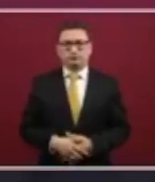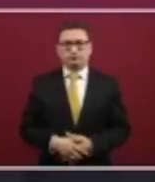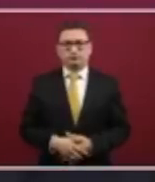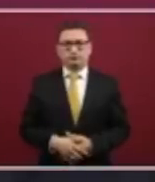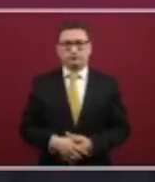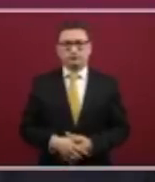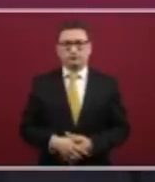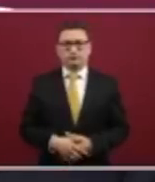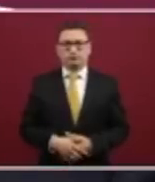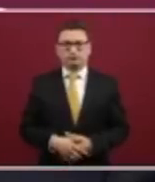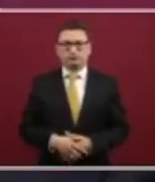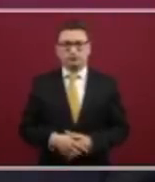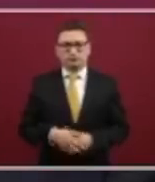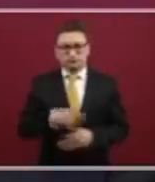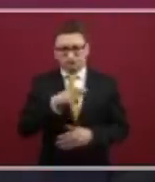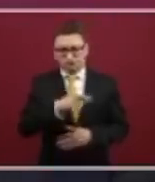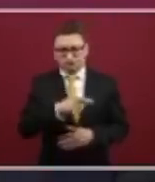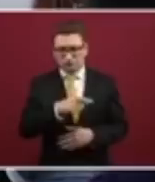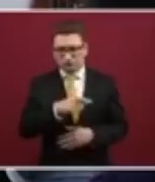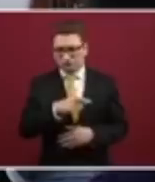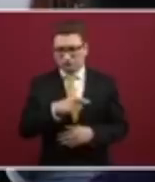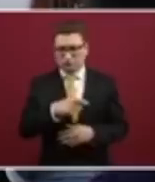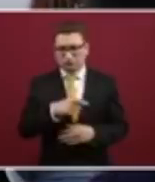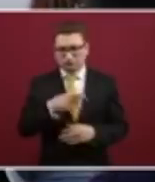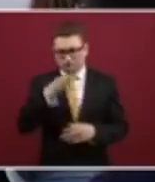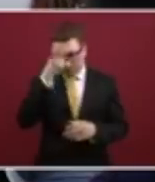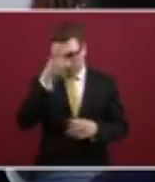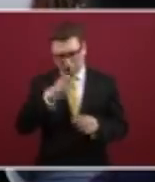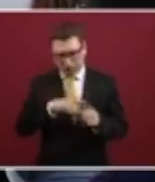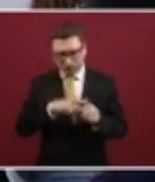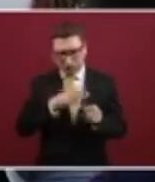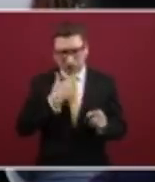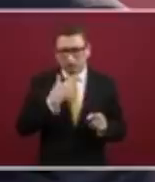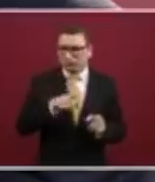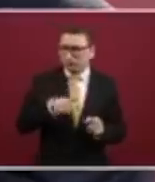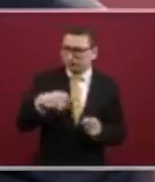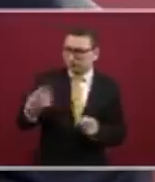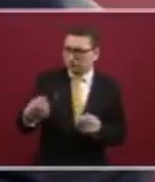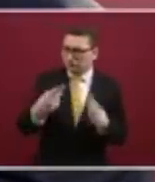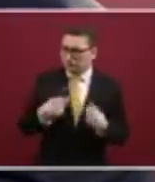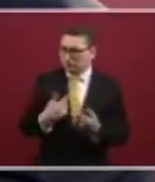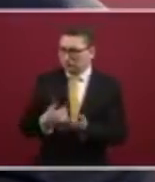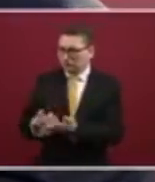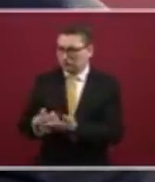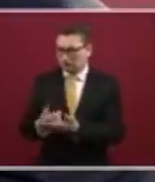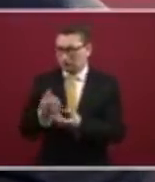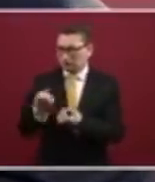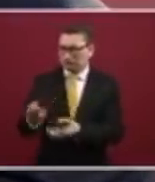el que va dirigido el apoyo, pues no le llega,